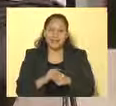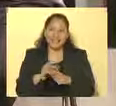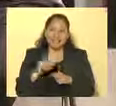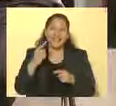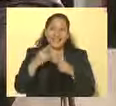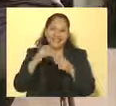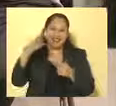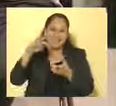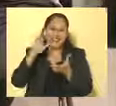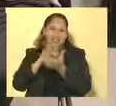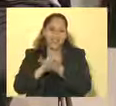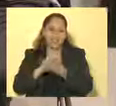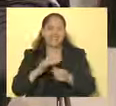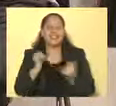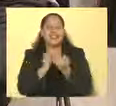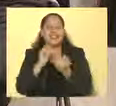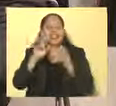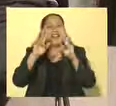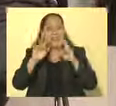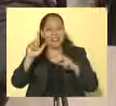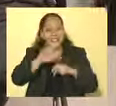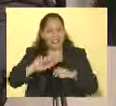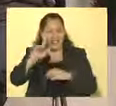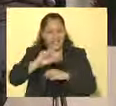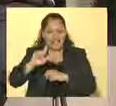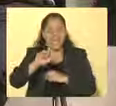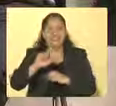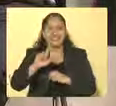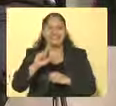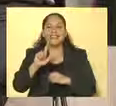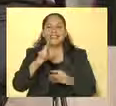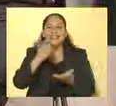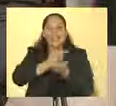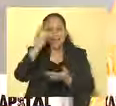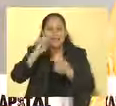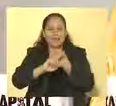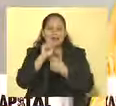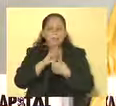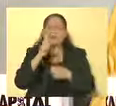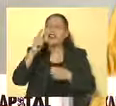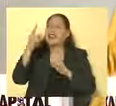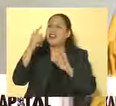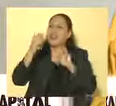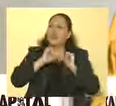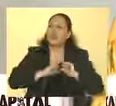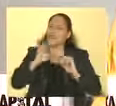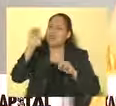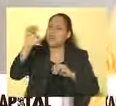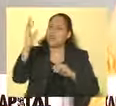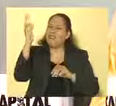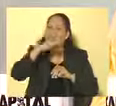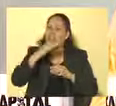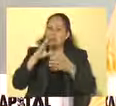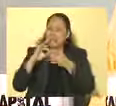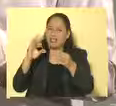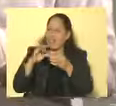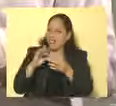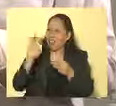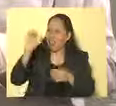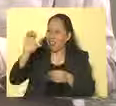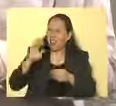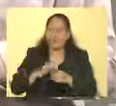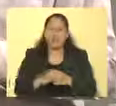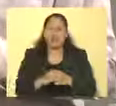Y el tema de lunes, ya estoy como Frank. El tema de lunes, delito de falsedad ante autoridades, ¿verdad? La responsabilidad